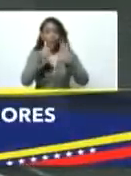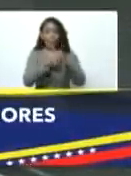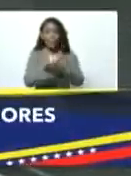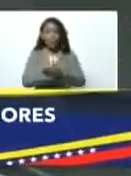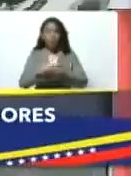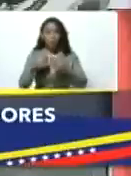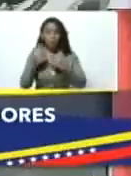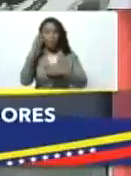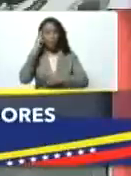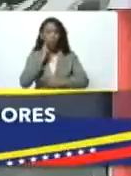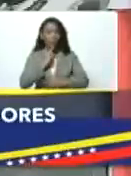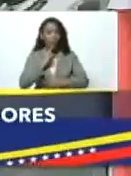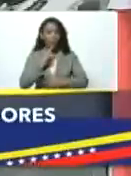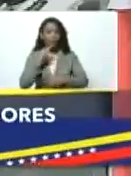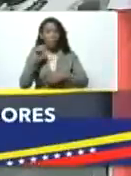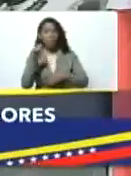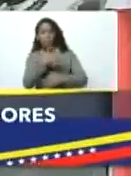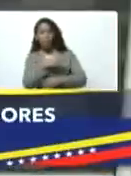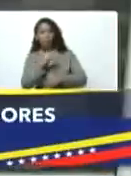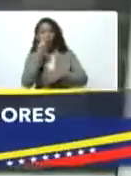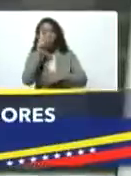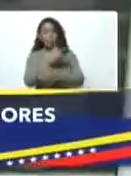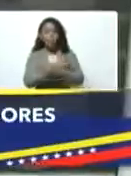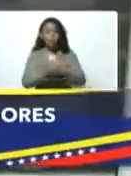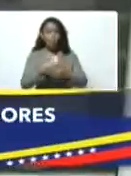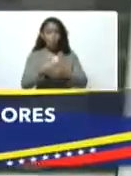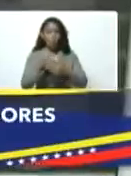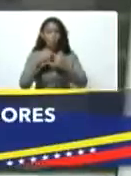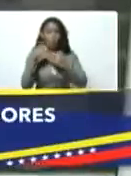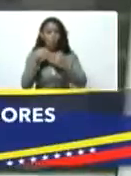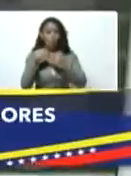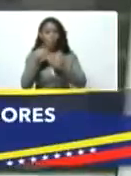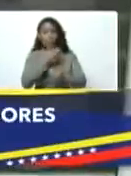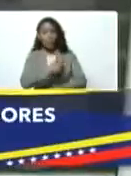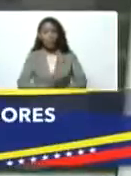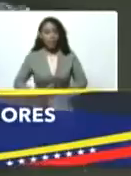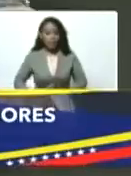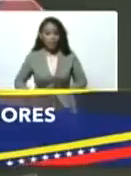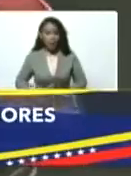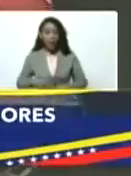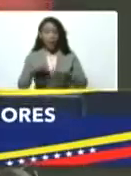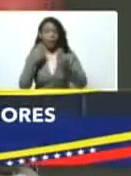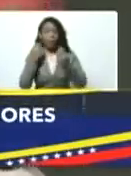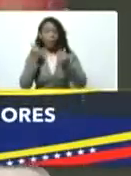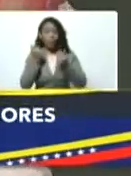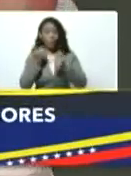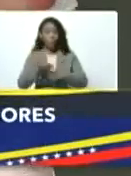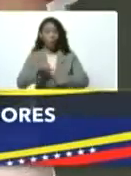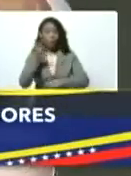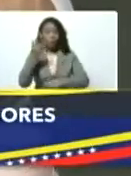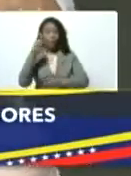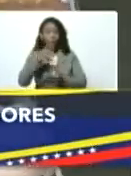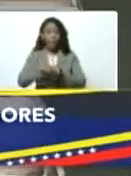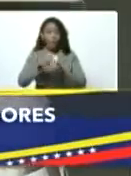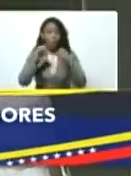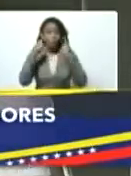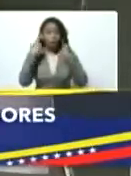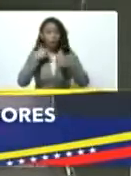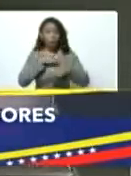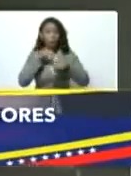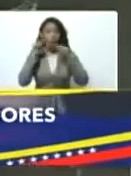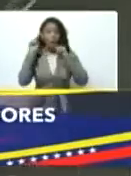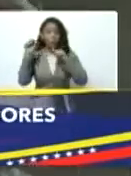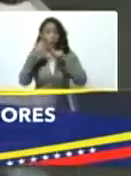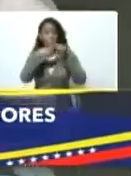millones de bolívares, equivalente a más de un millón de dólares, presidente. Monto importante para el Estado de La Guaira, y así estaremos en